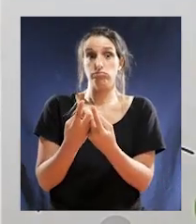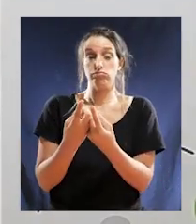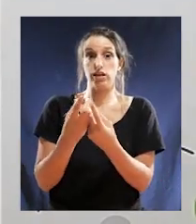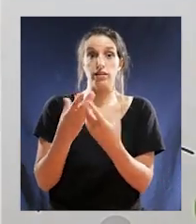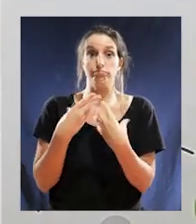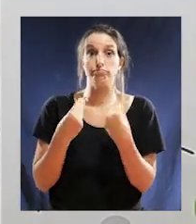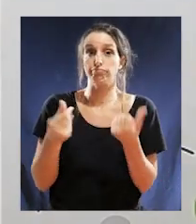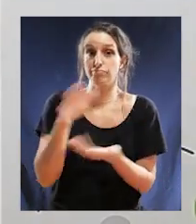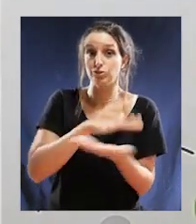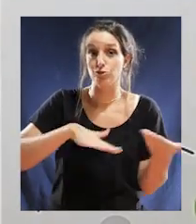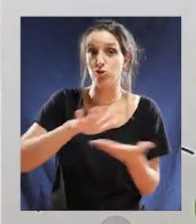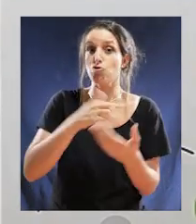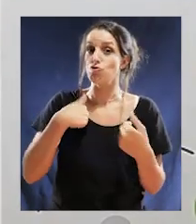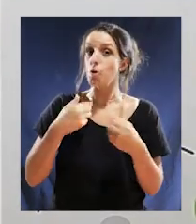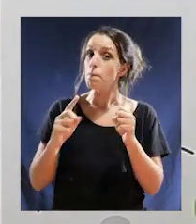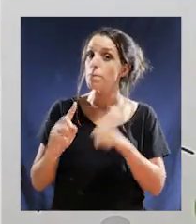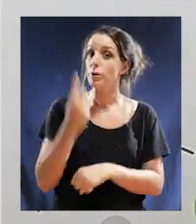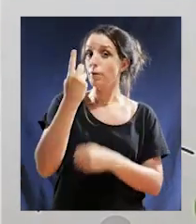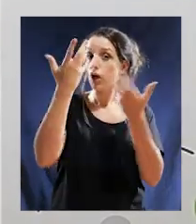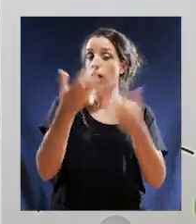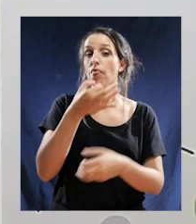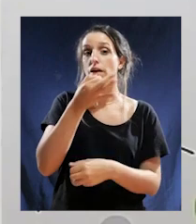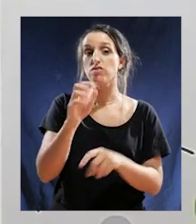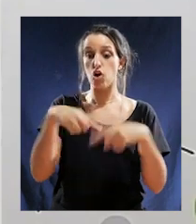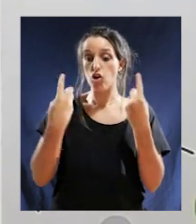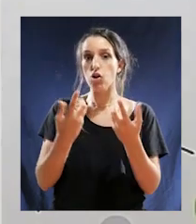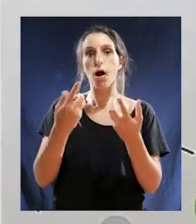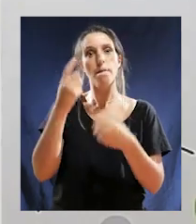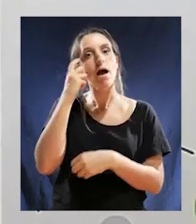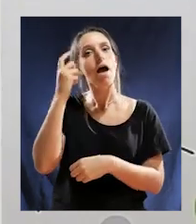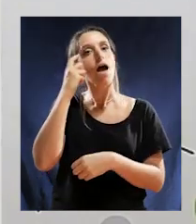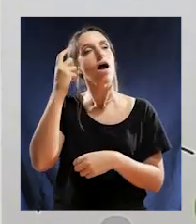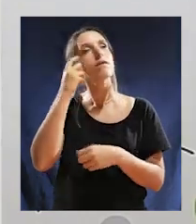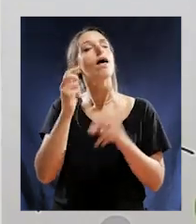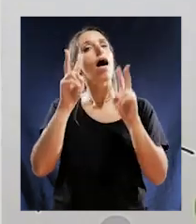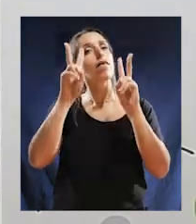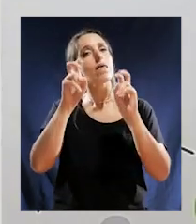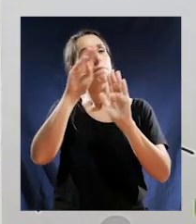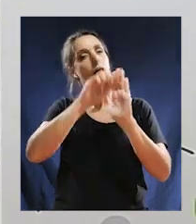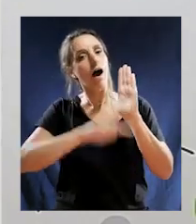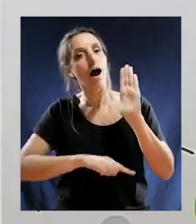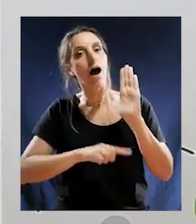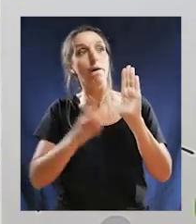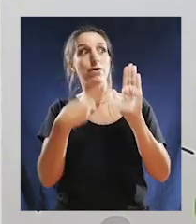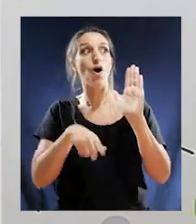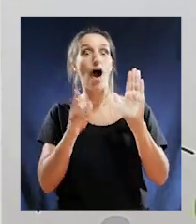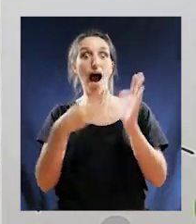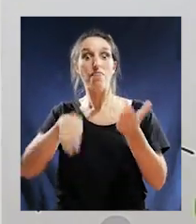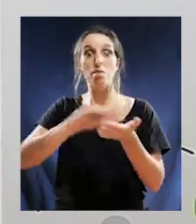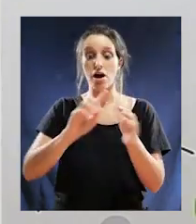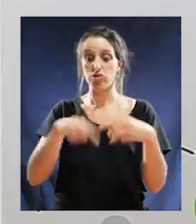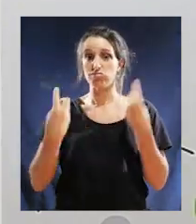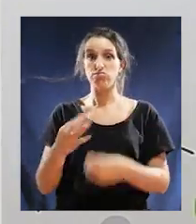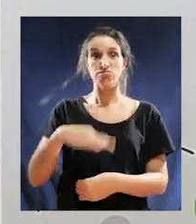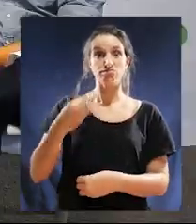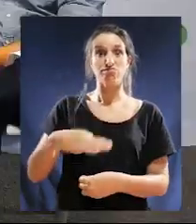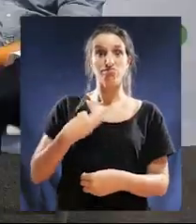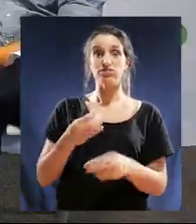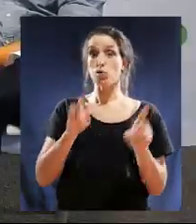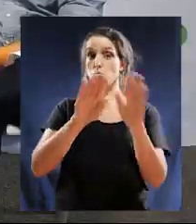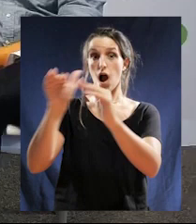porque yo lo primero que quiero decir es que los que estamos tratando de pensar en esto de esto estamos viviendo esto y entonces tenemos